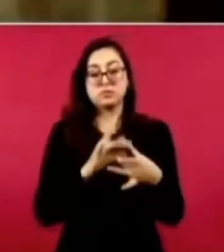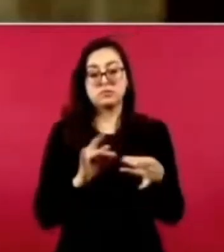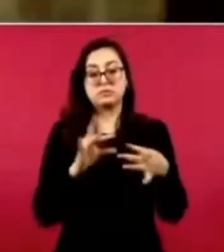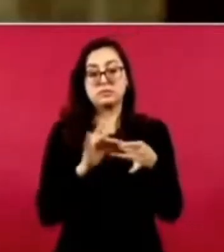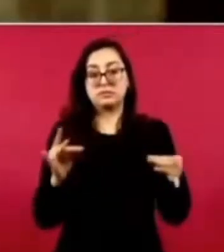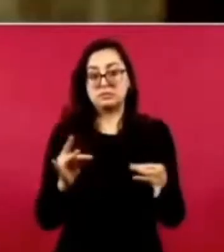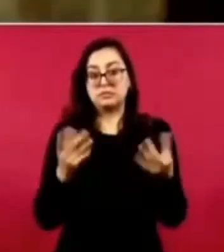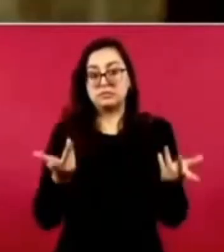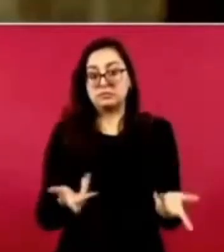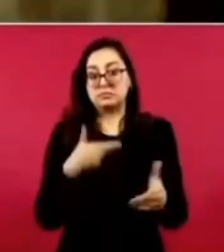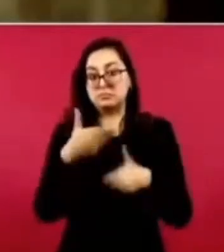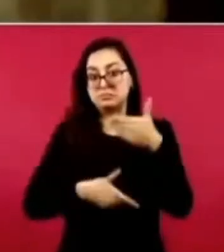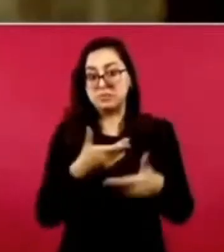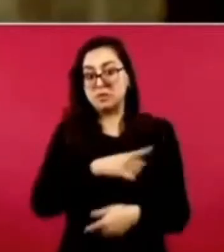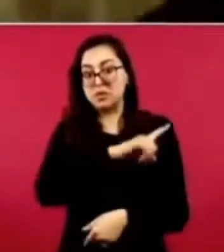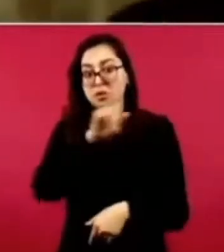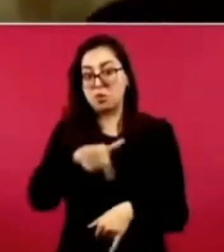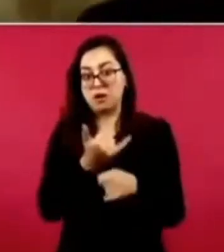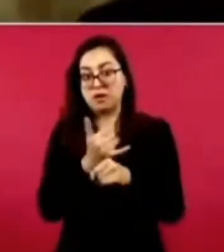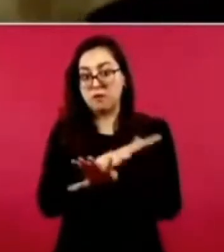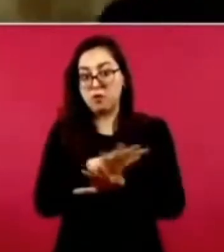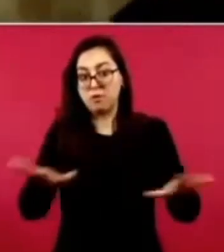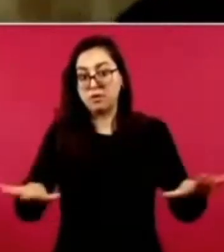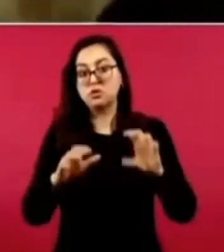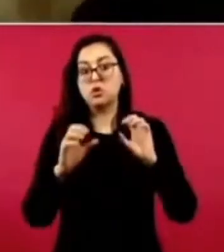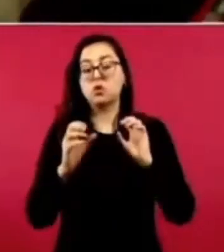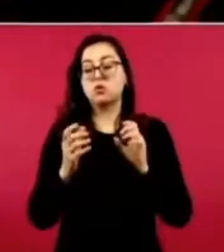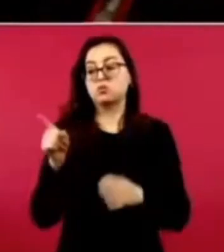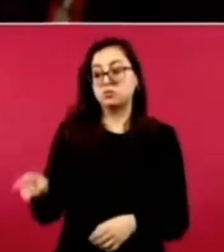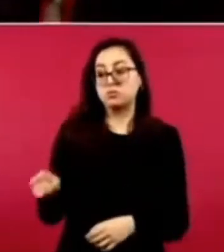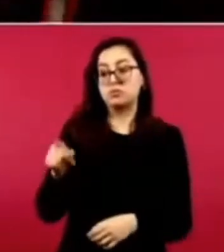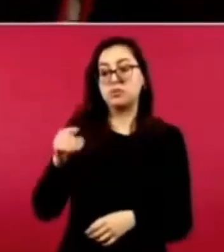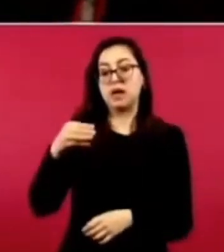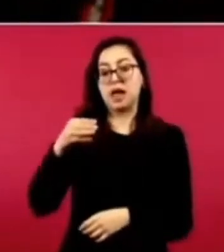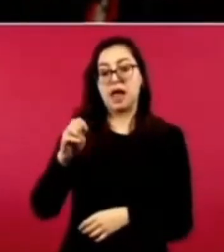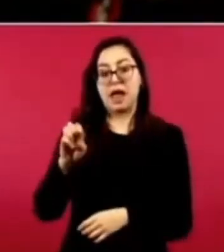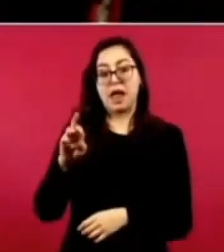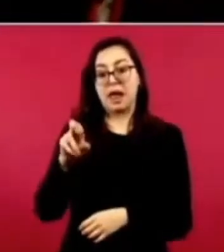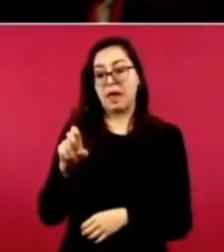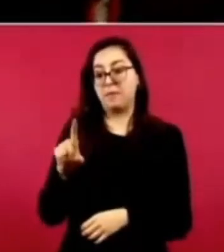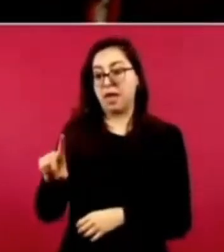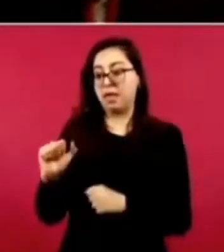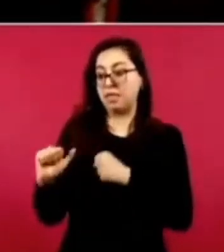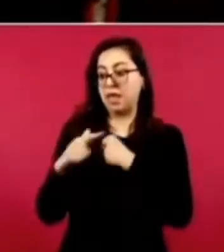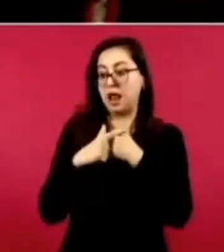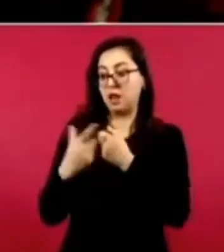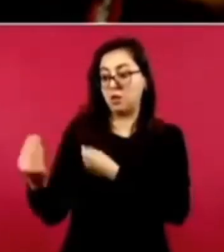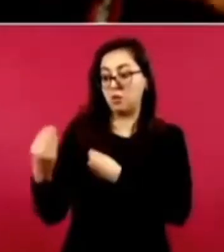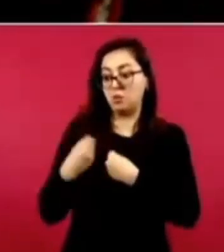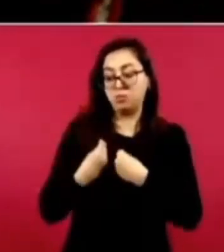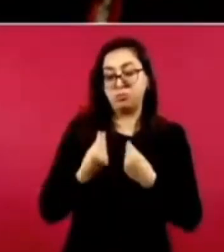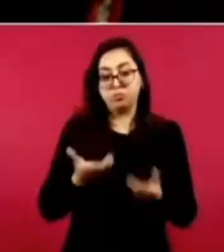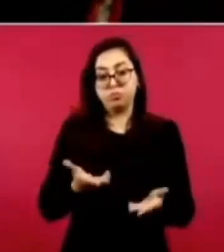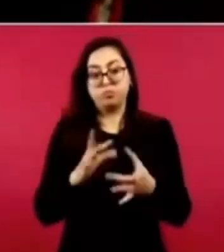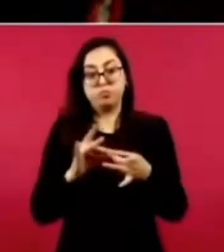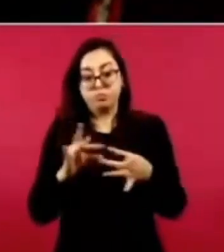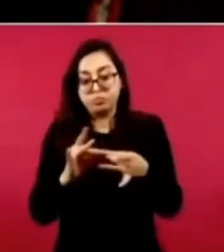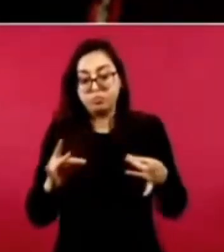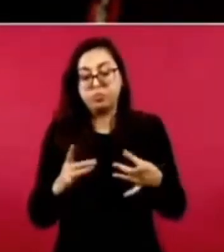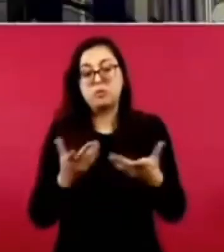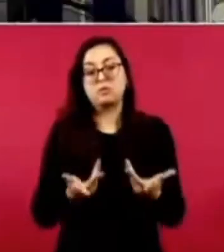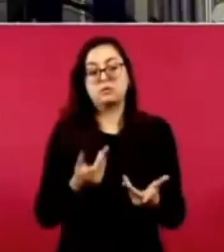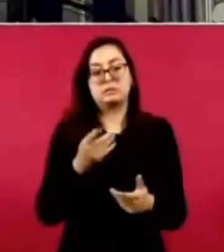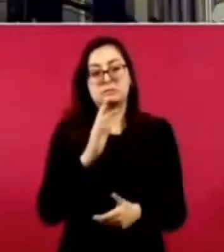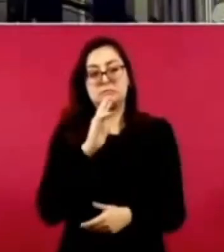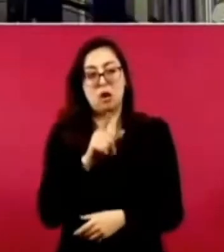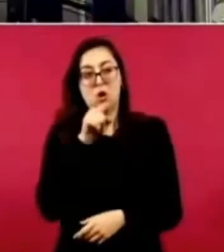42 se va a hacer más adelante, si tiene algo ya adelantado por el canciller, y también esta posibilidad de que ya no se refiere a usted absolutamente nada al Perú